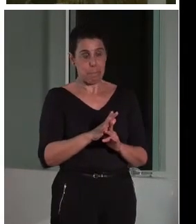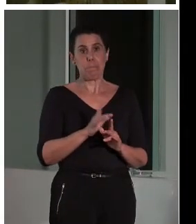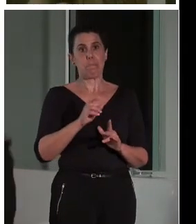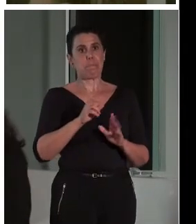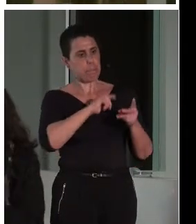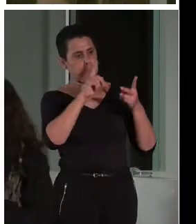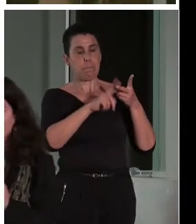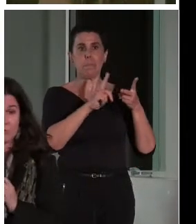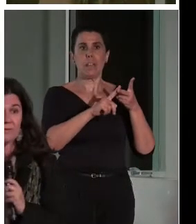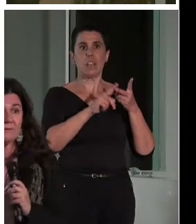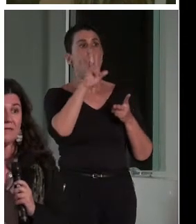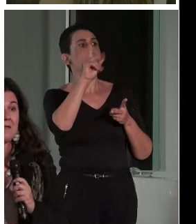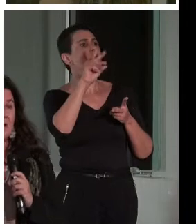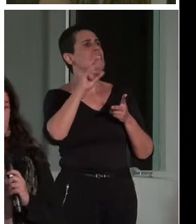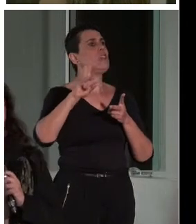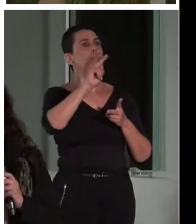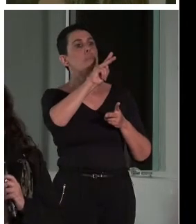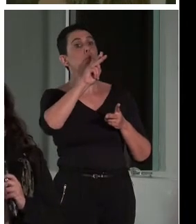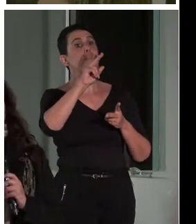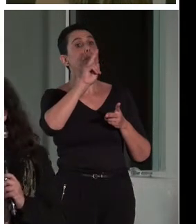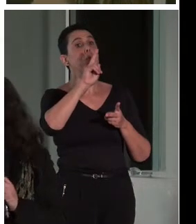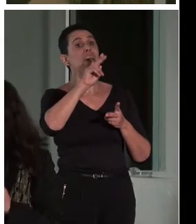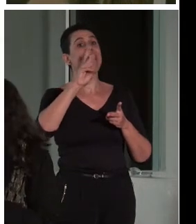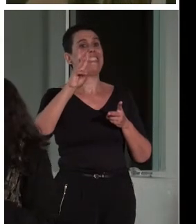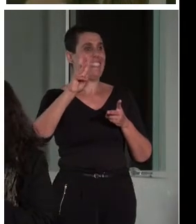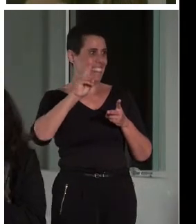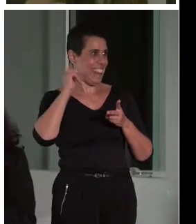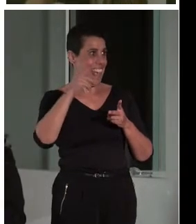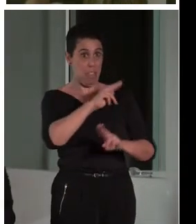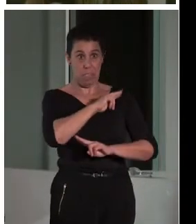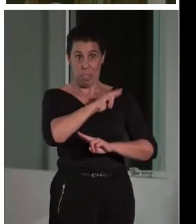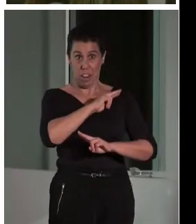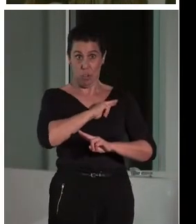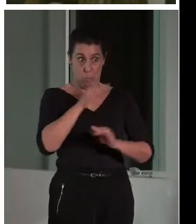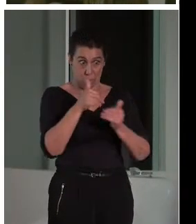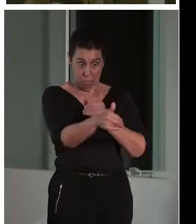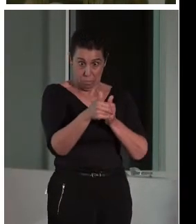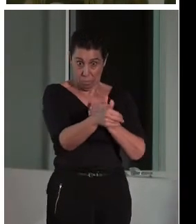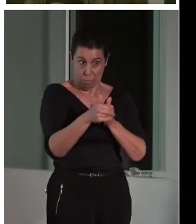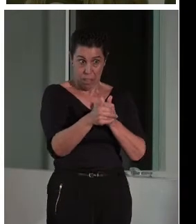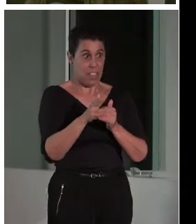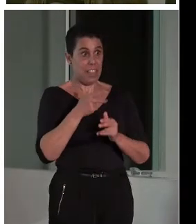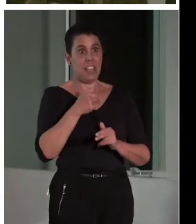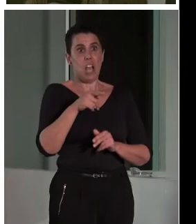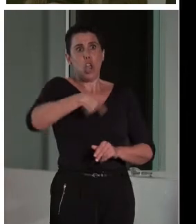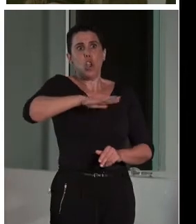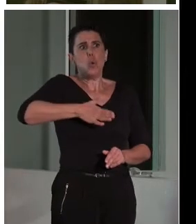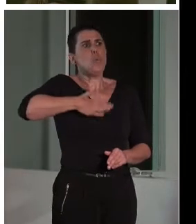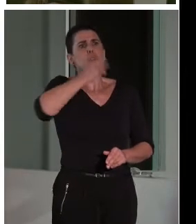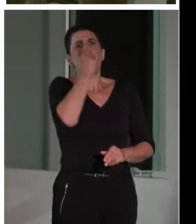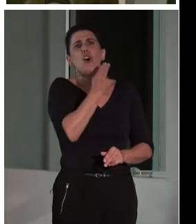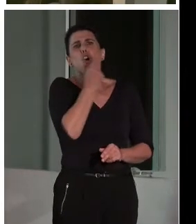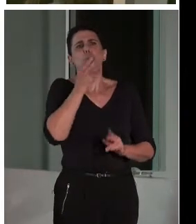tenemos el 21 y 23 de noviembre al que estáis todas invitada y todo es un evento es nuestro compromiso anual hemos empezado